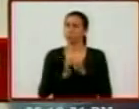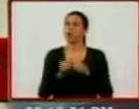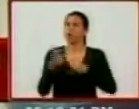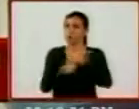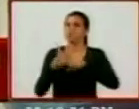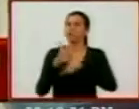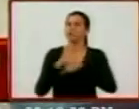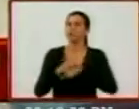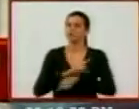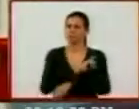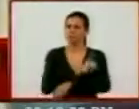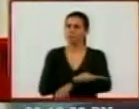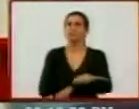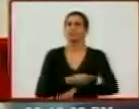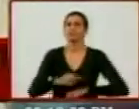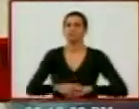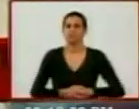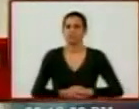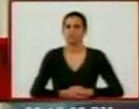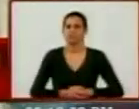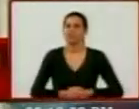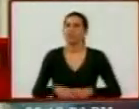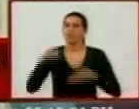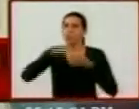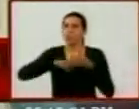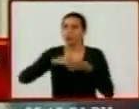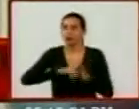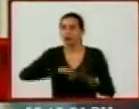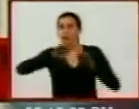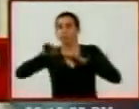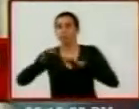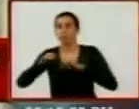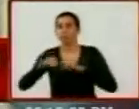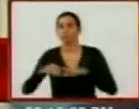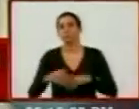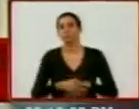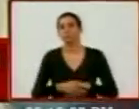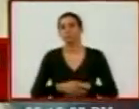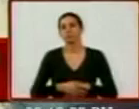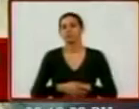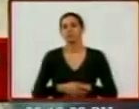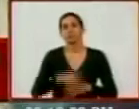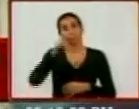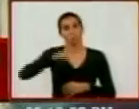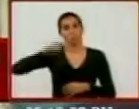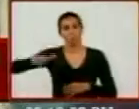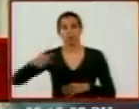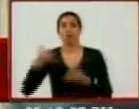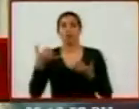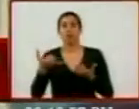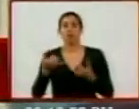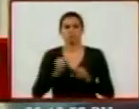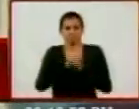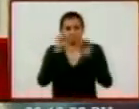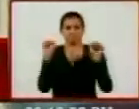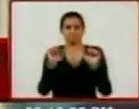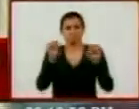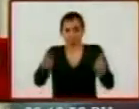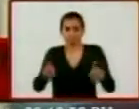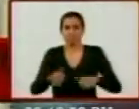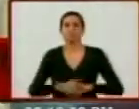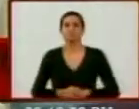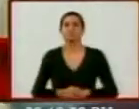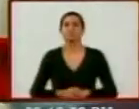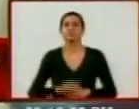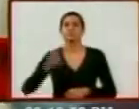fuerte que lucha a favor de los intereses del pueblo en este sentido hemos estado desde esta haciendo